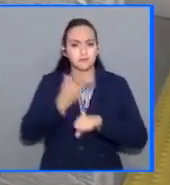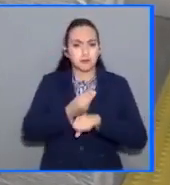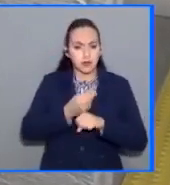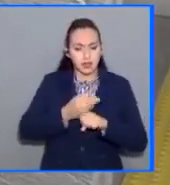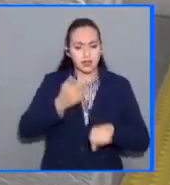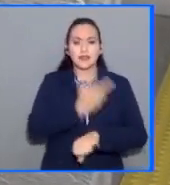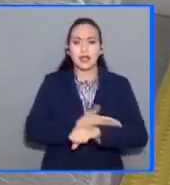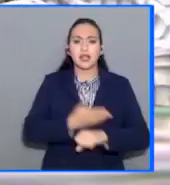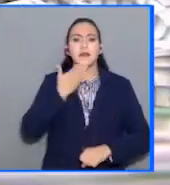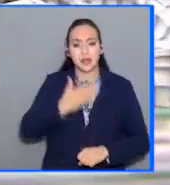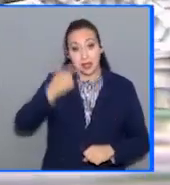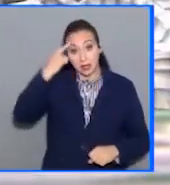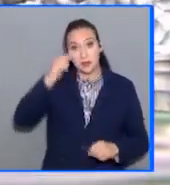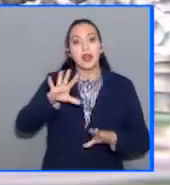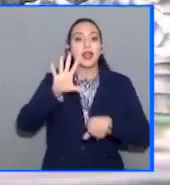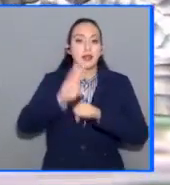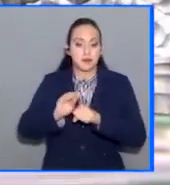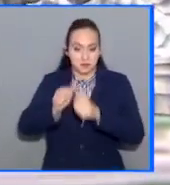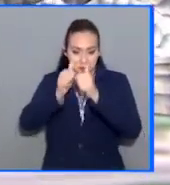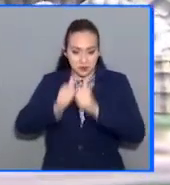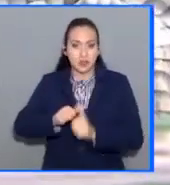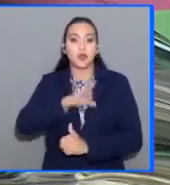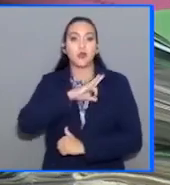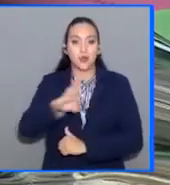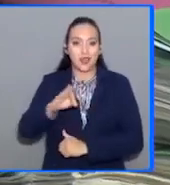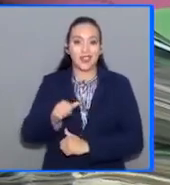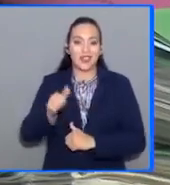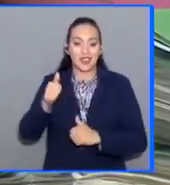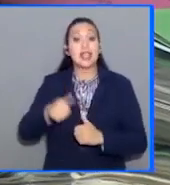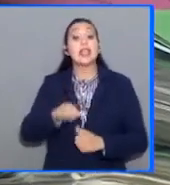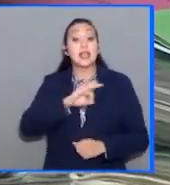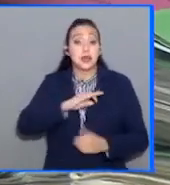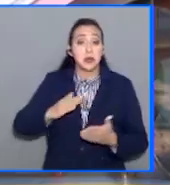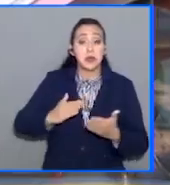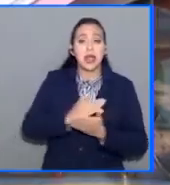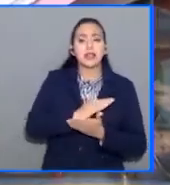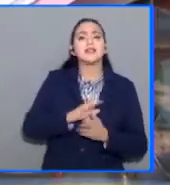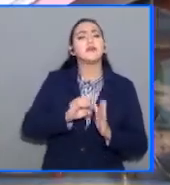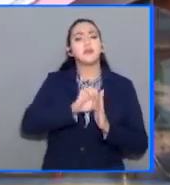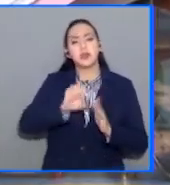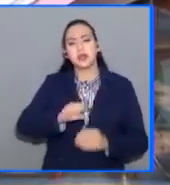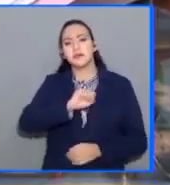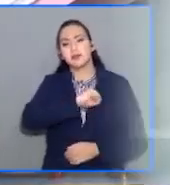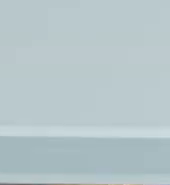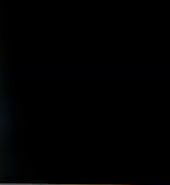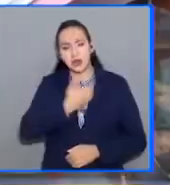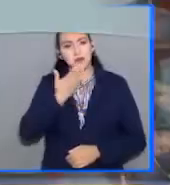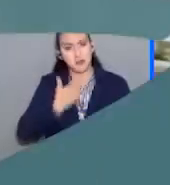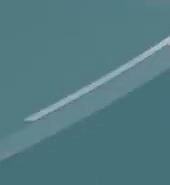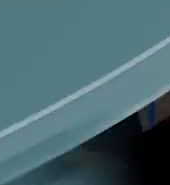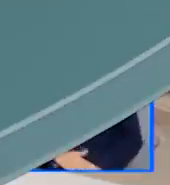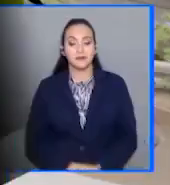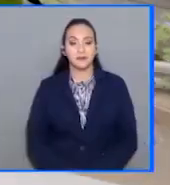condición de asilo y puedan gestionar su acceso a servicios y programas sociales.